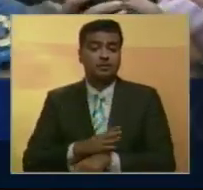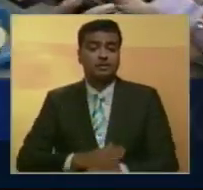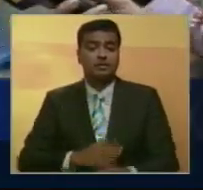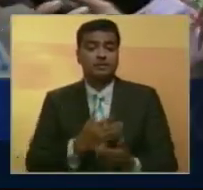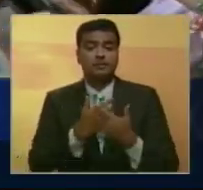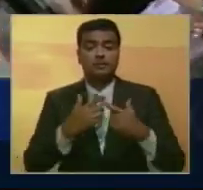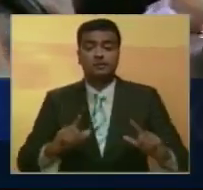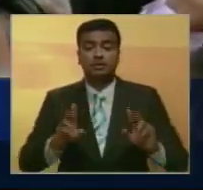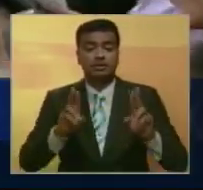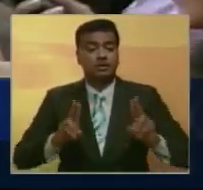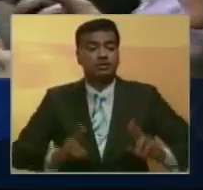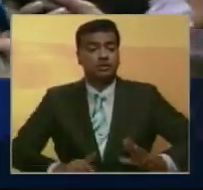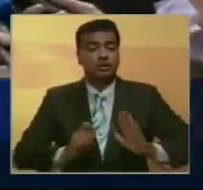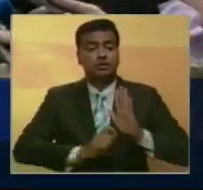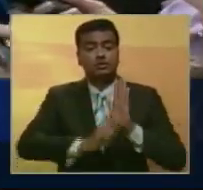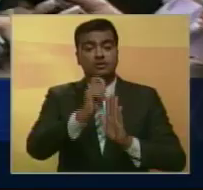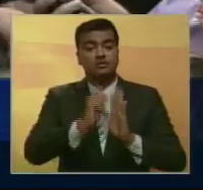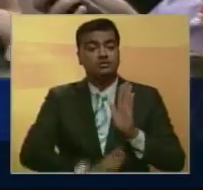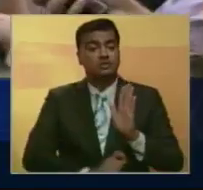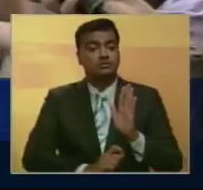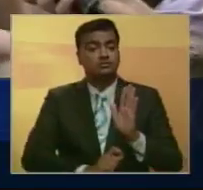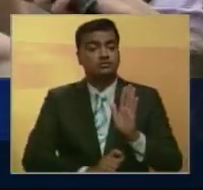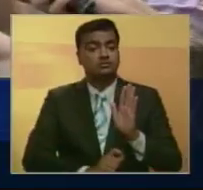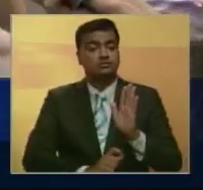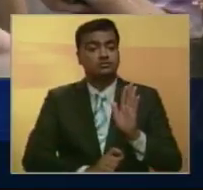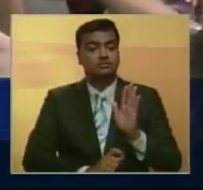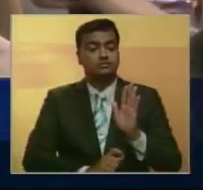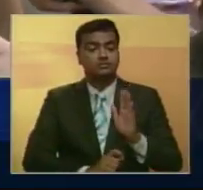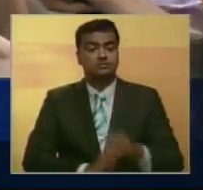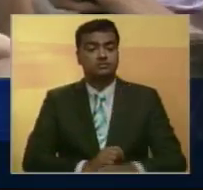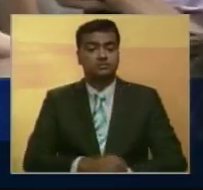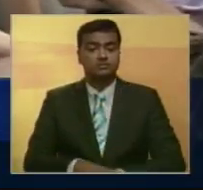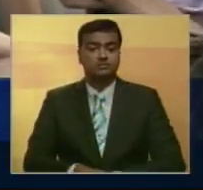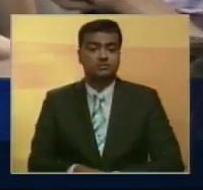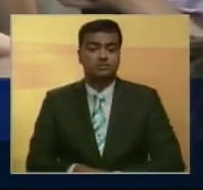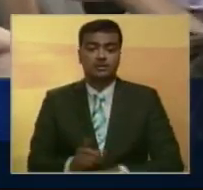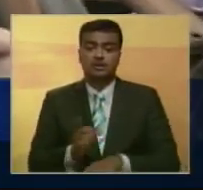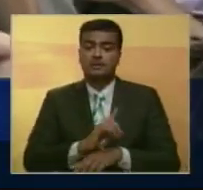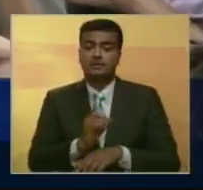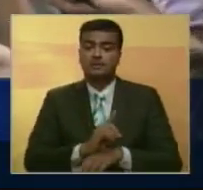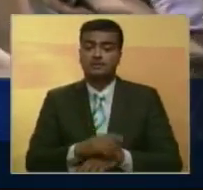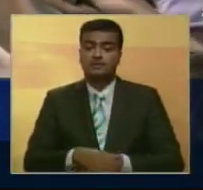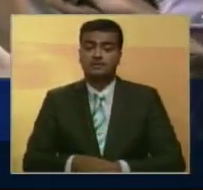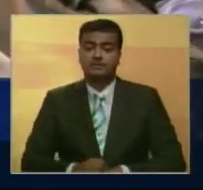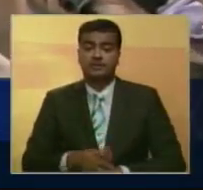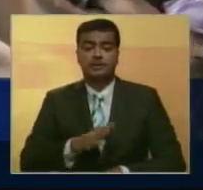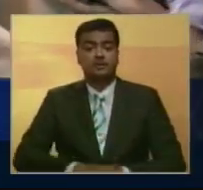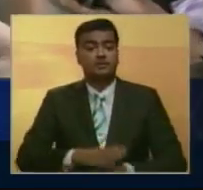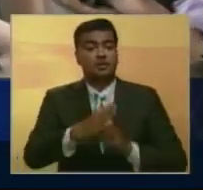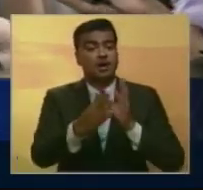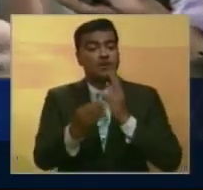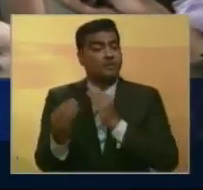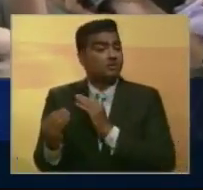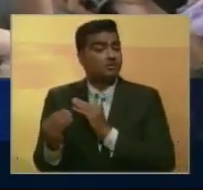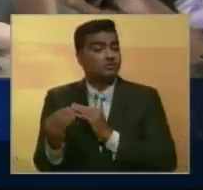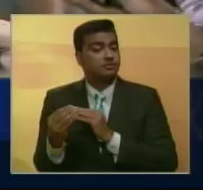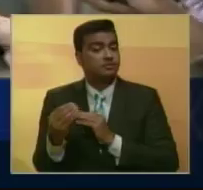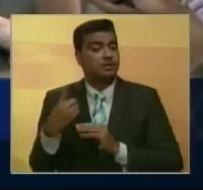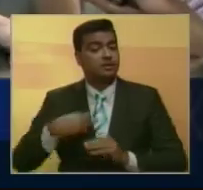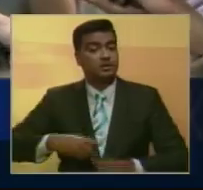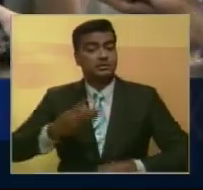listos, ninguna contratación colectiva se firma, ¿verdad?, inmediatamente. Estamos discutiendo y además tenemos que hacerlo